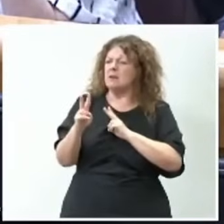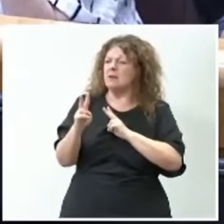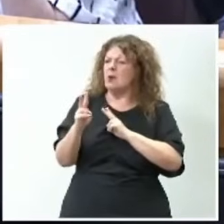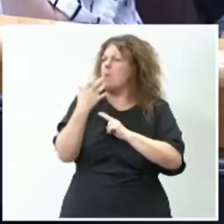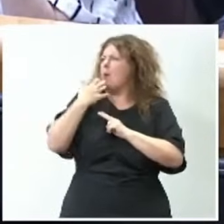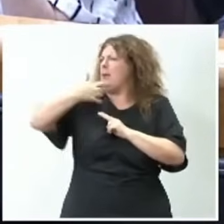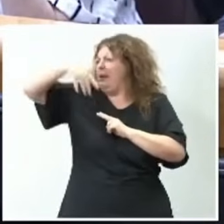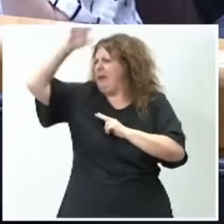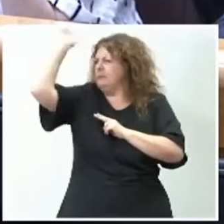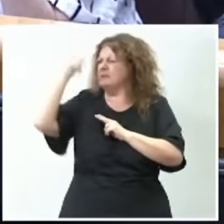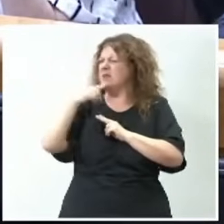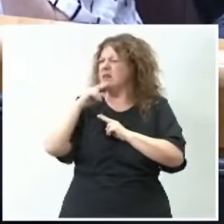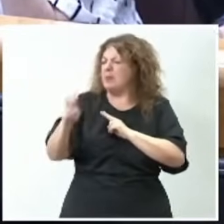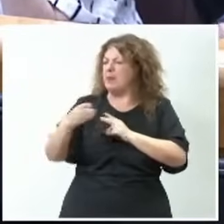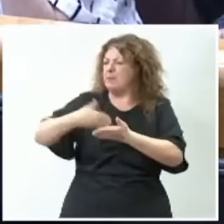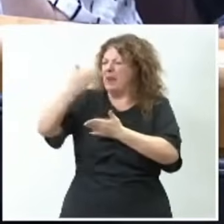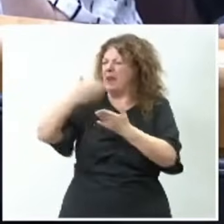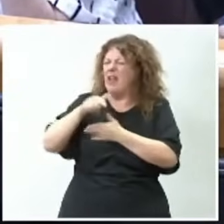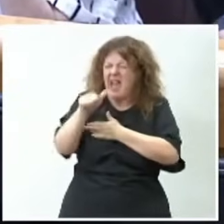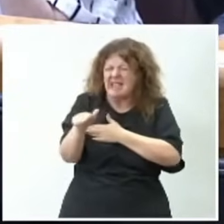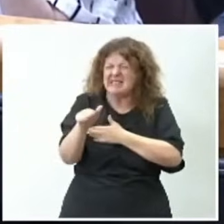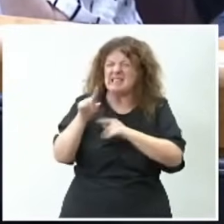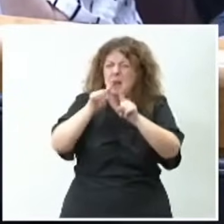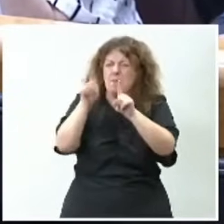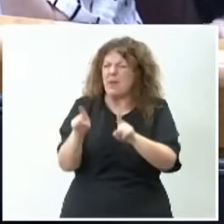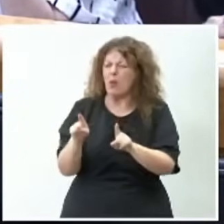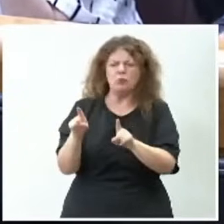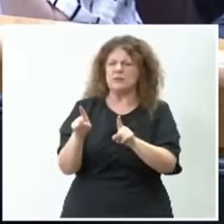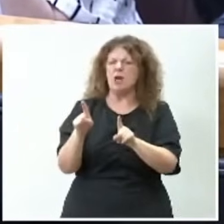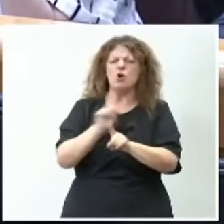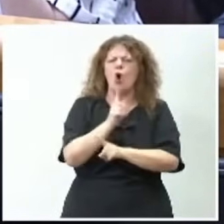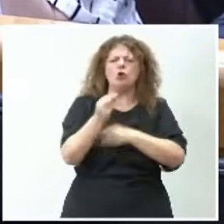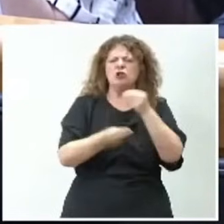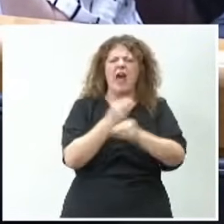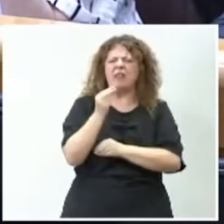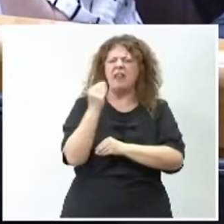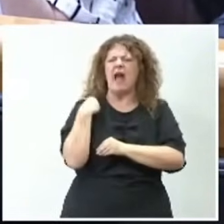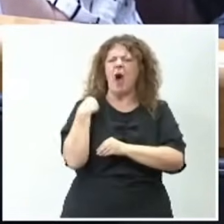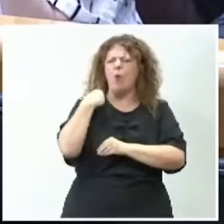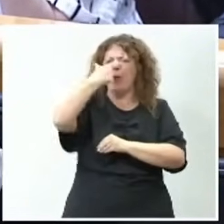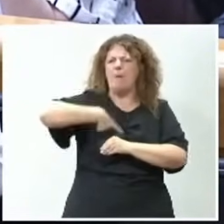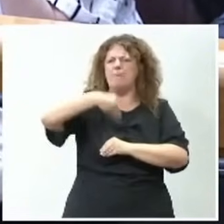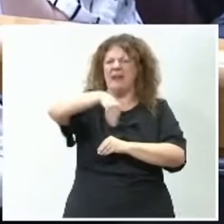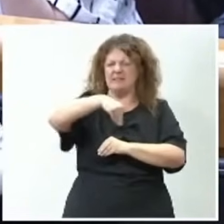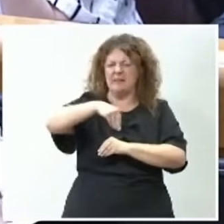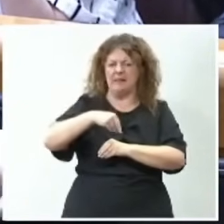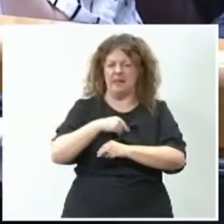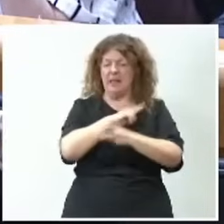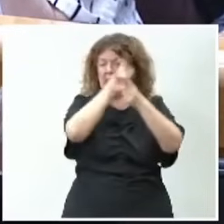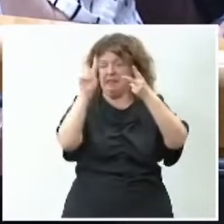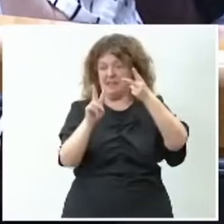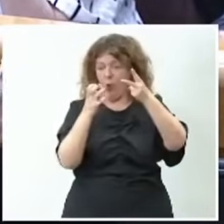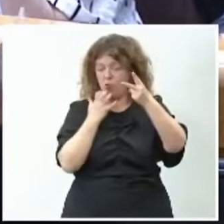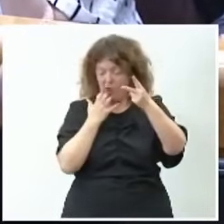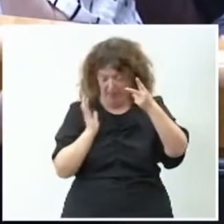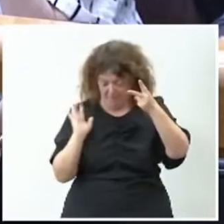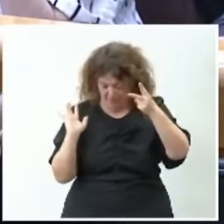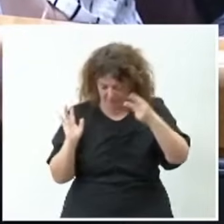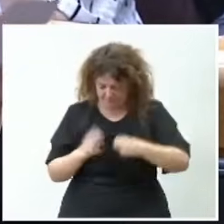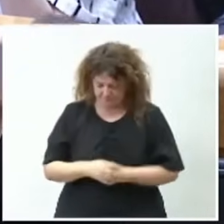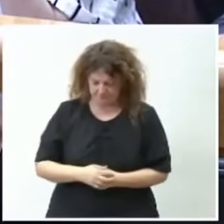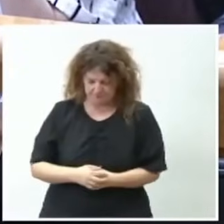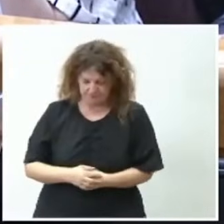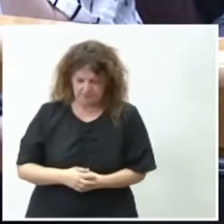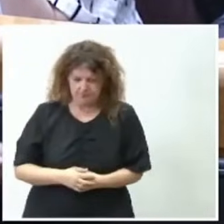por ejemplo, a la periodista, esas preguntas no se hacen a un presidente. Sí, bueno, esto sucedió en 2020 en Telemadrid,